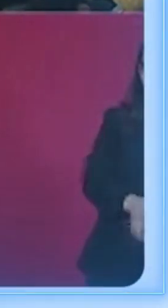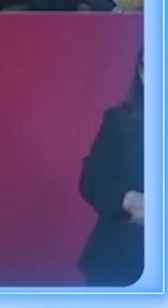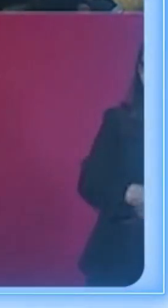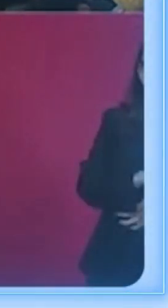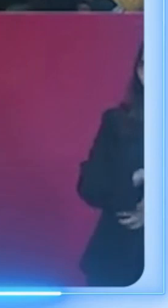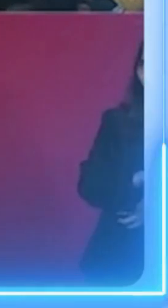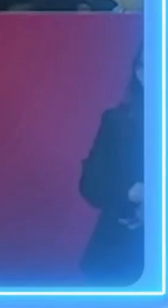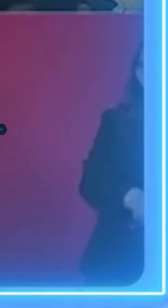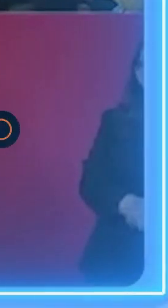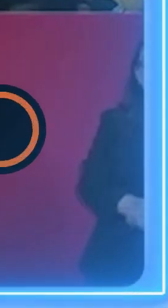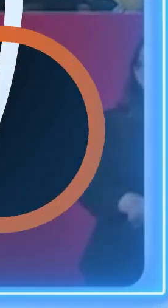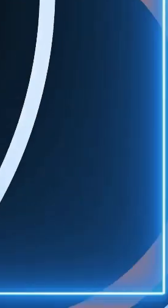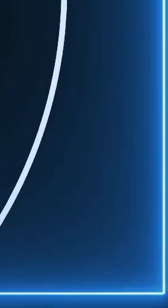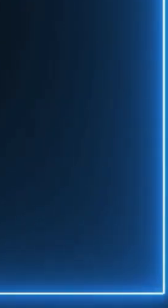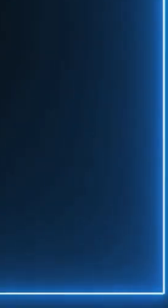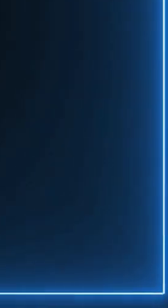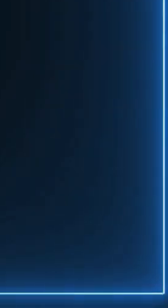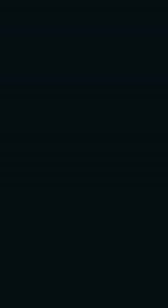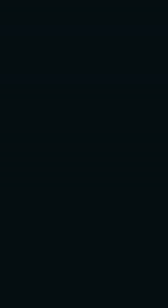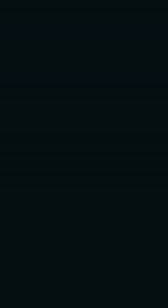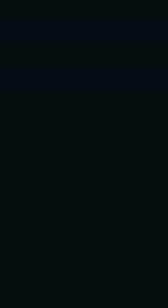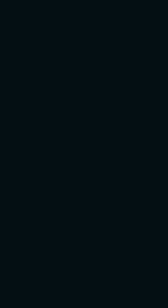la moneda tiene dos caras